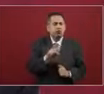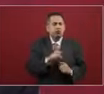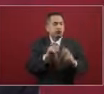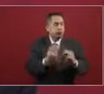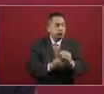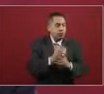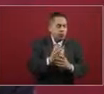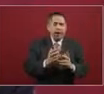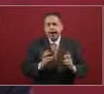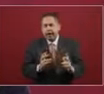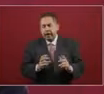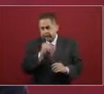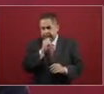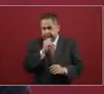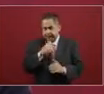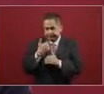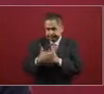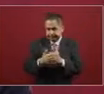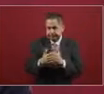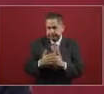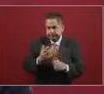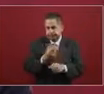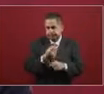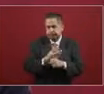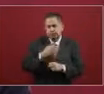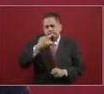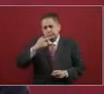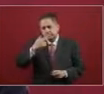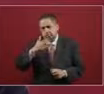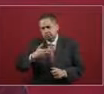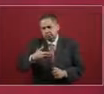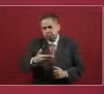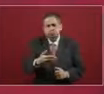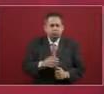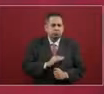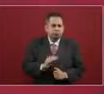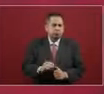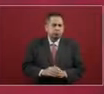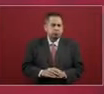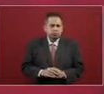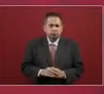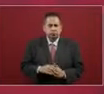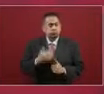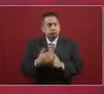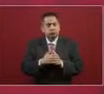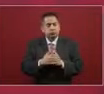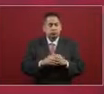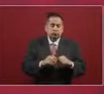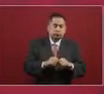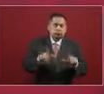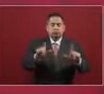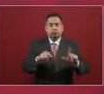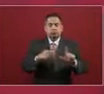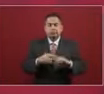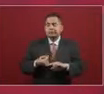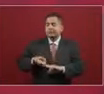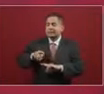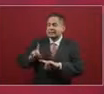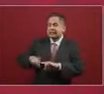Y se va a mejorar, se va a presentar el informe del quién es